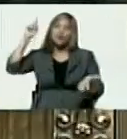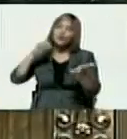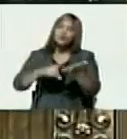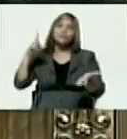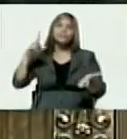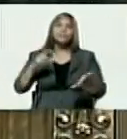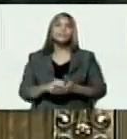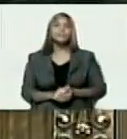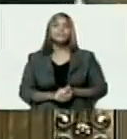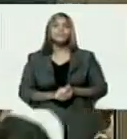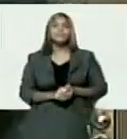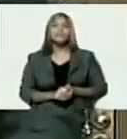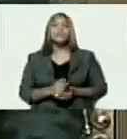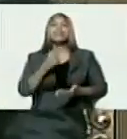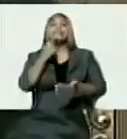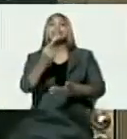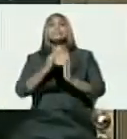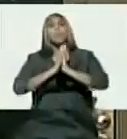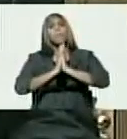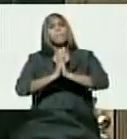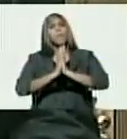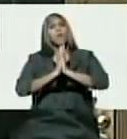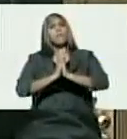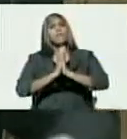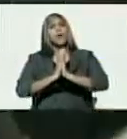Era decir, por favor,